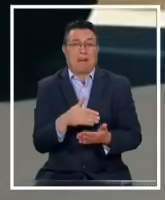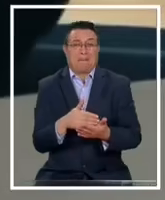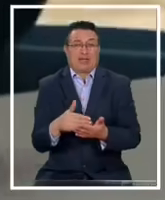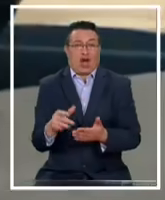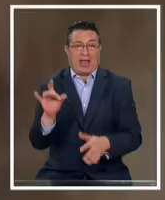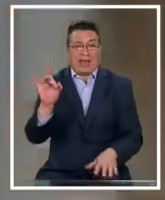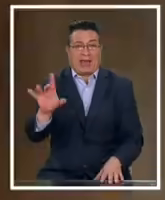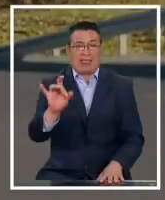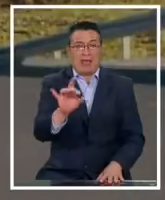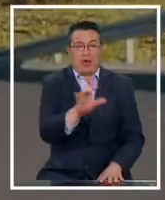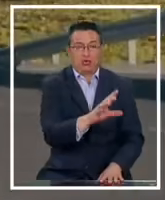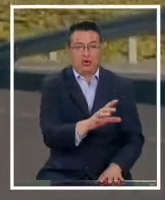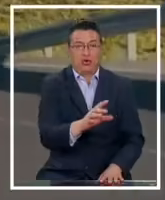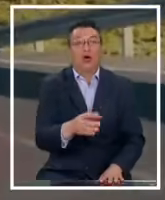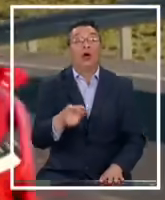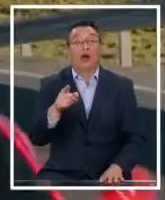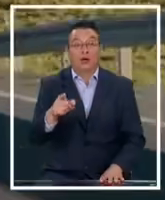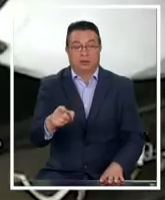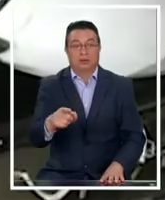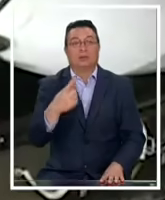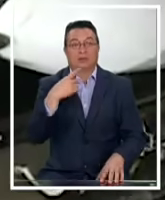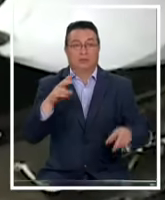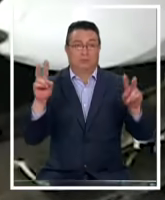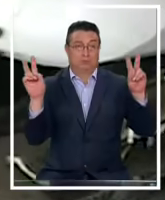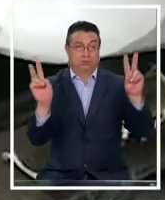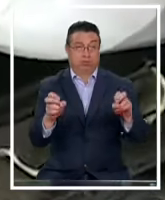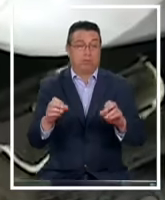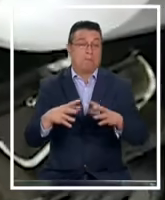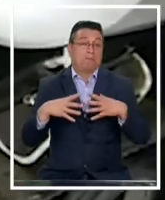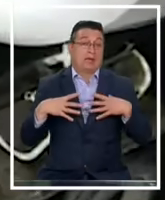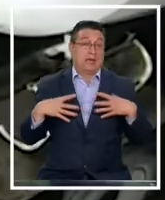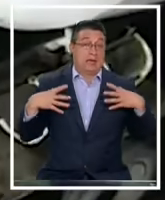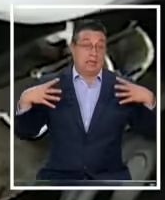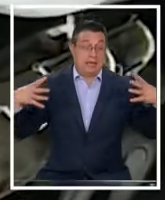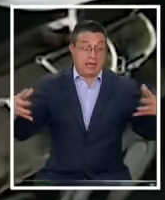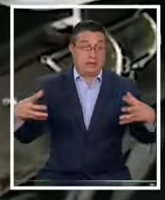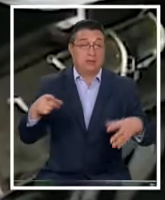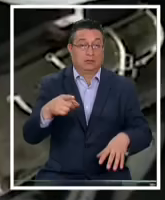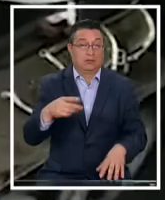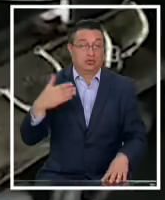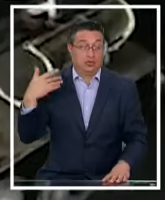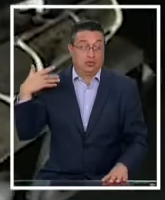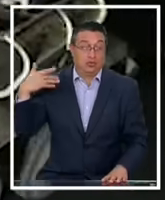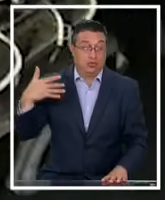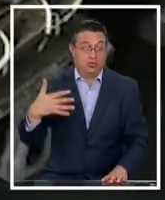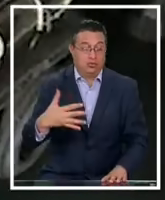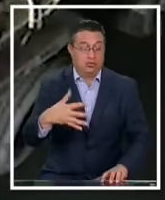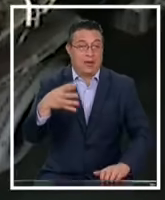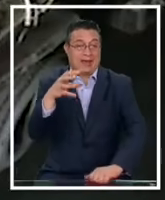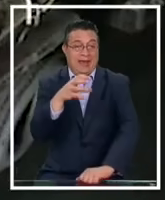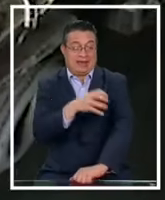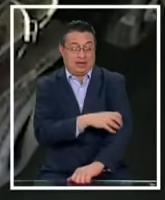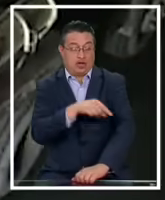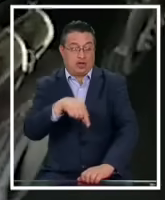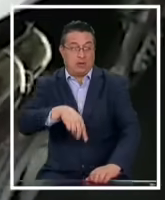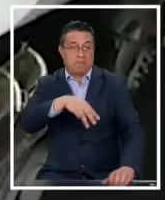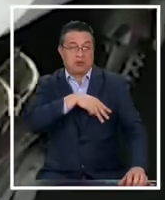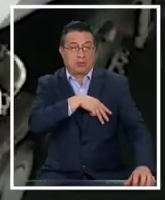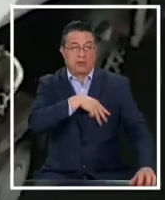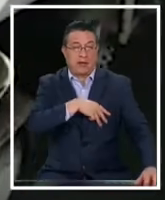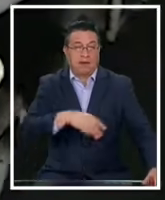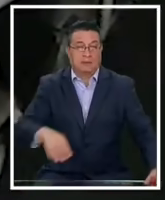de pesos cada uno de esta fue una de las incautaciones más grandes del último tiempo la región metropolitana